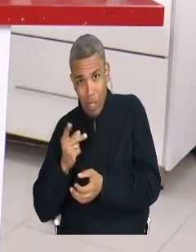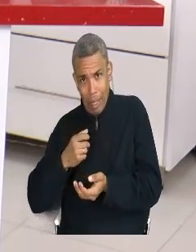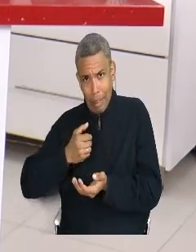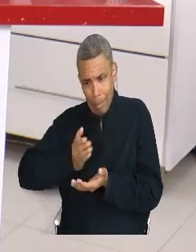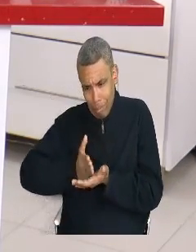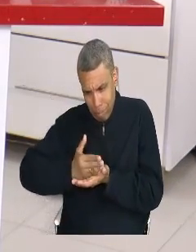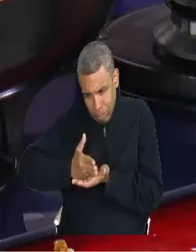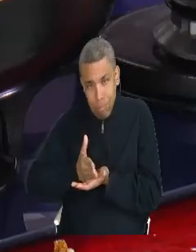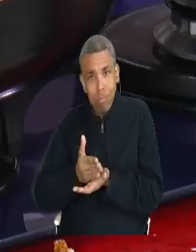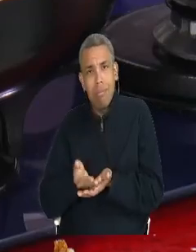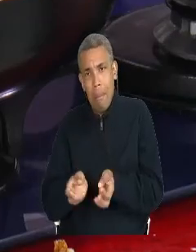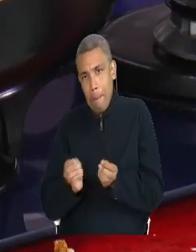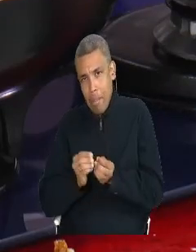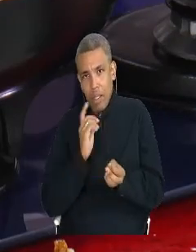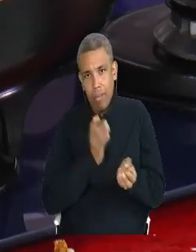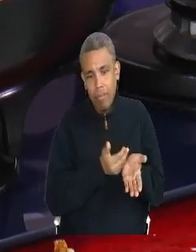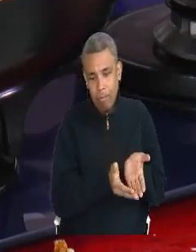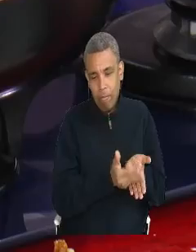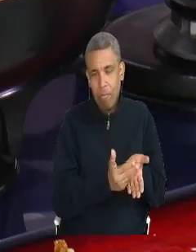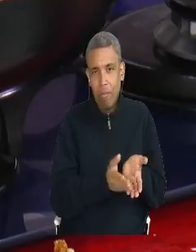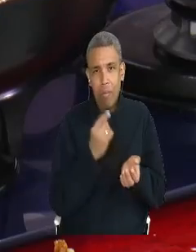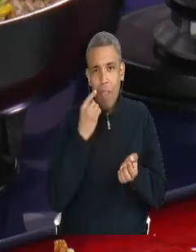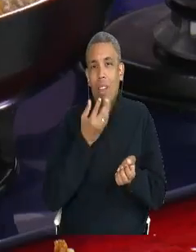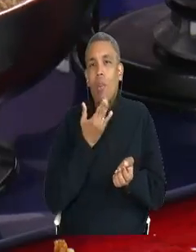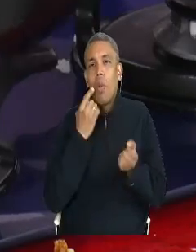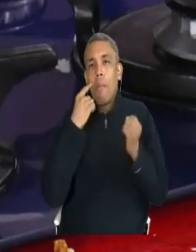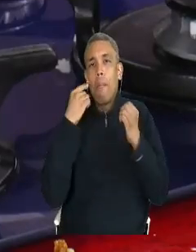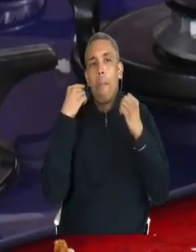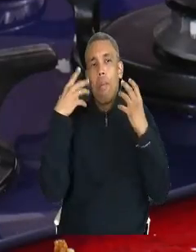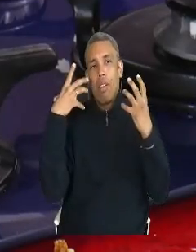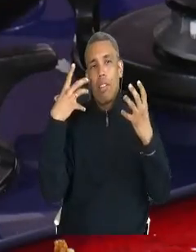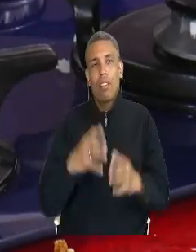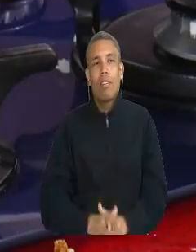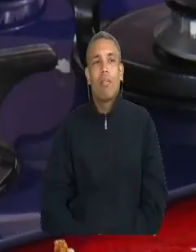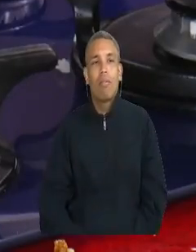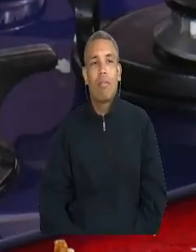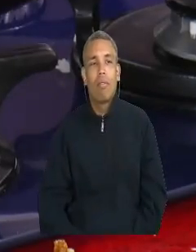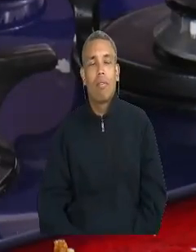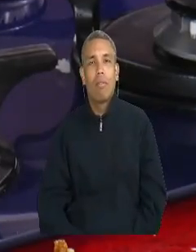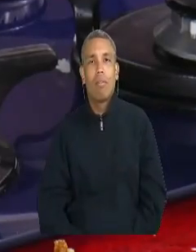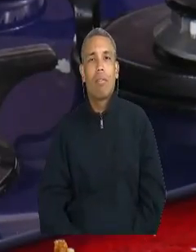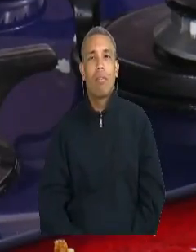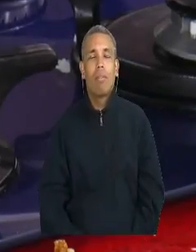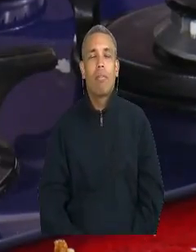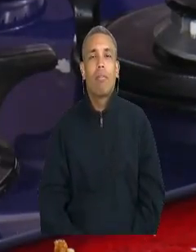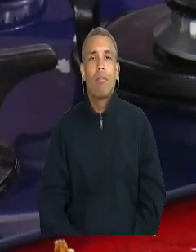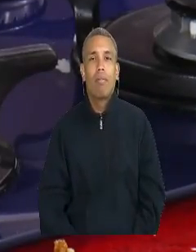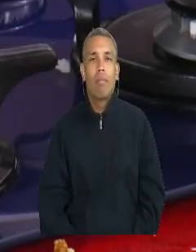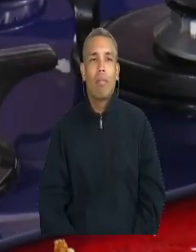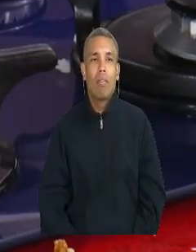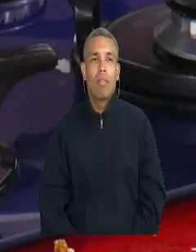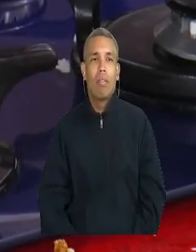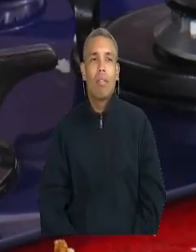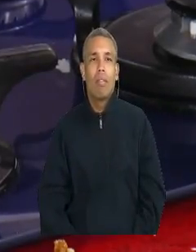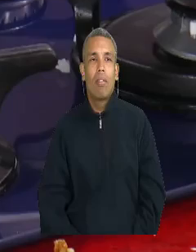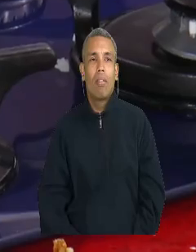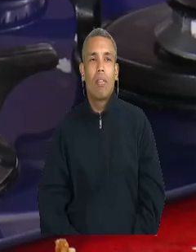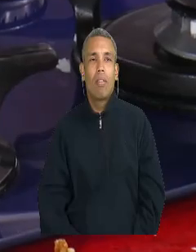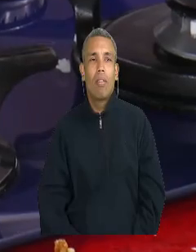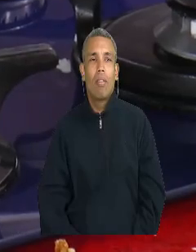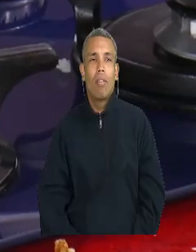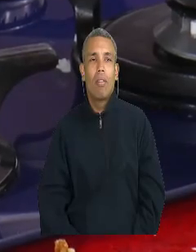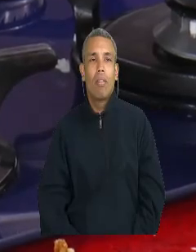arroz. Entonces, es la idea, mira. Que quede vistoso, que se note el cilantro, que